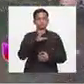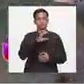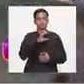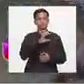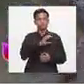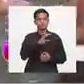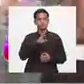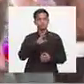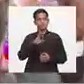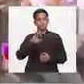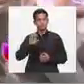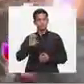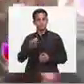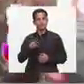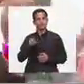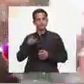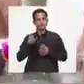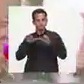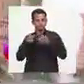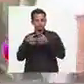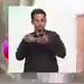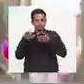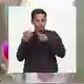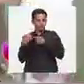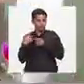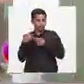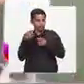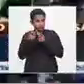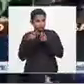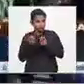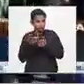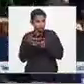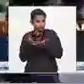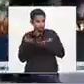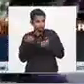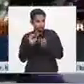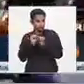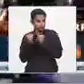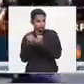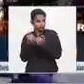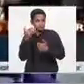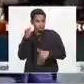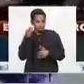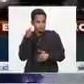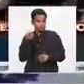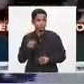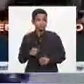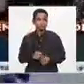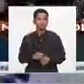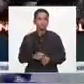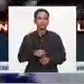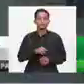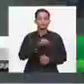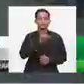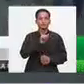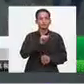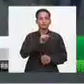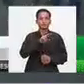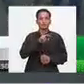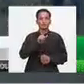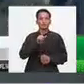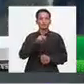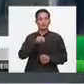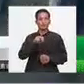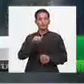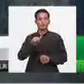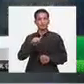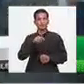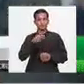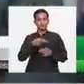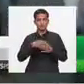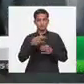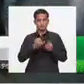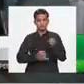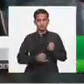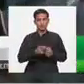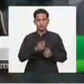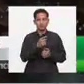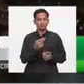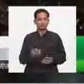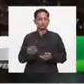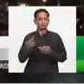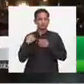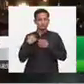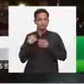del tribunal supremo de este país el oficialista Johnny araya ganó esta primera vuelta sin embargo ninguno de los dos